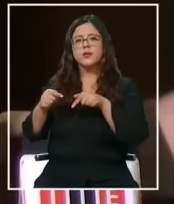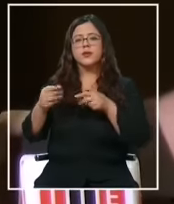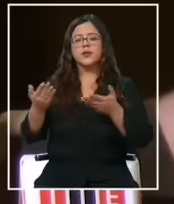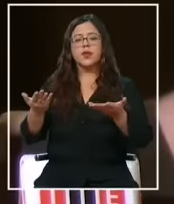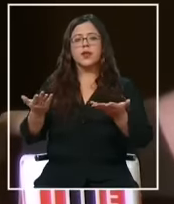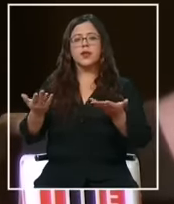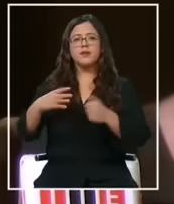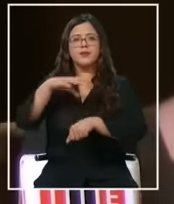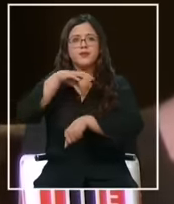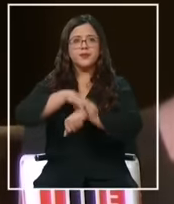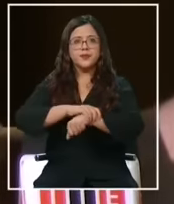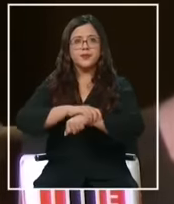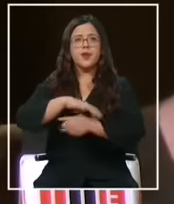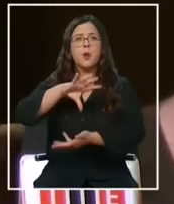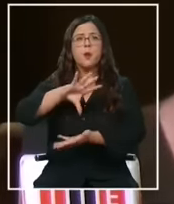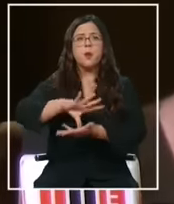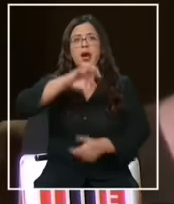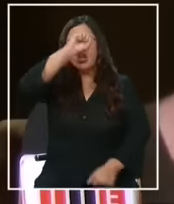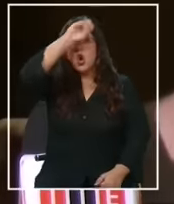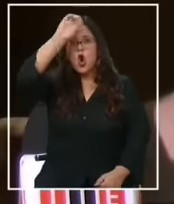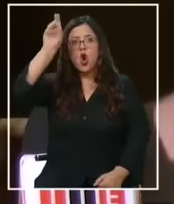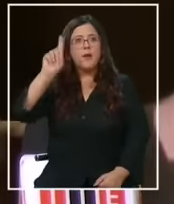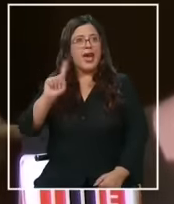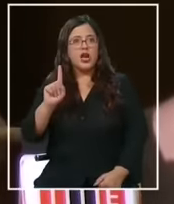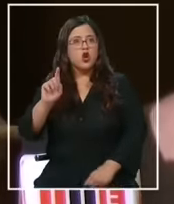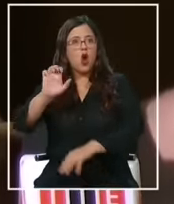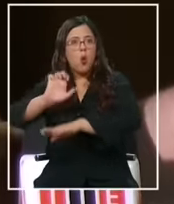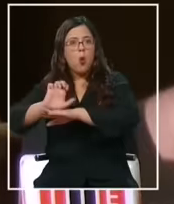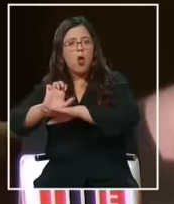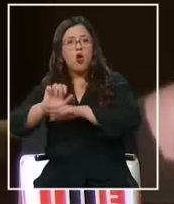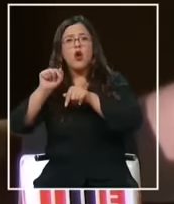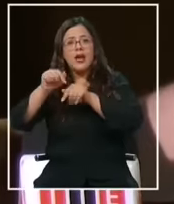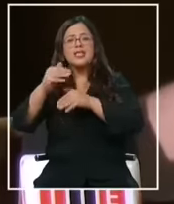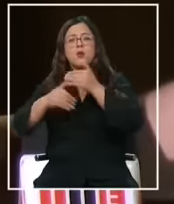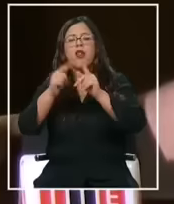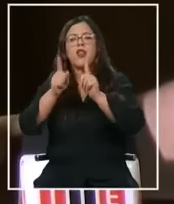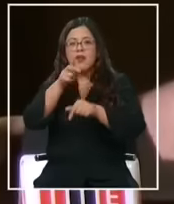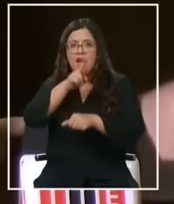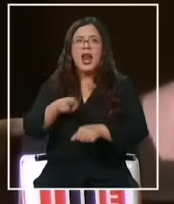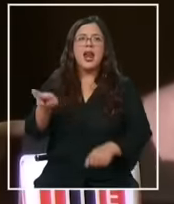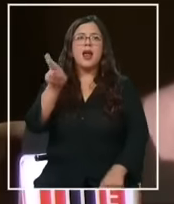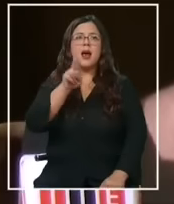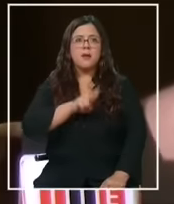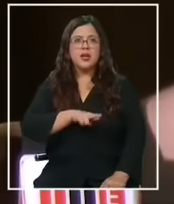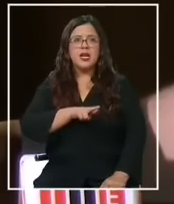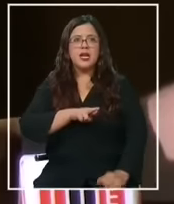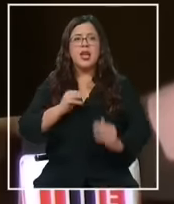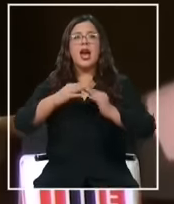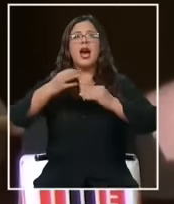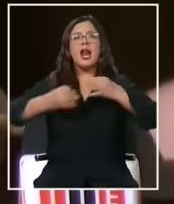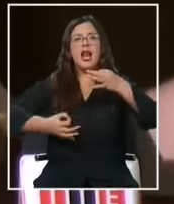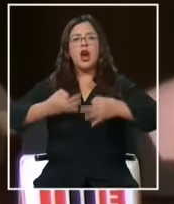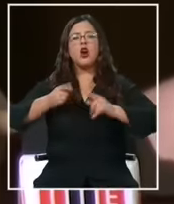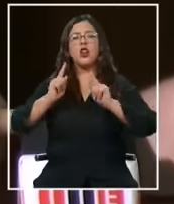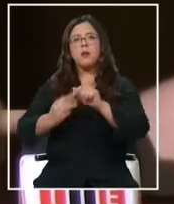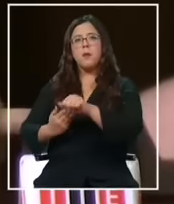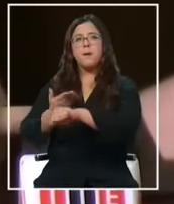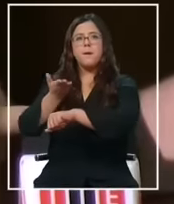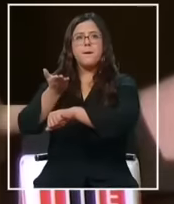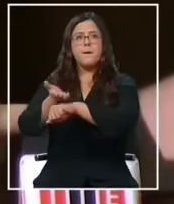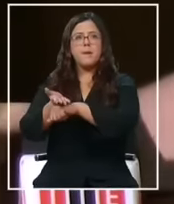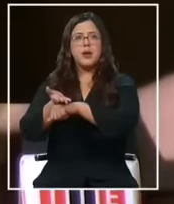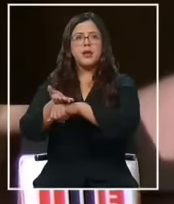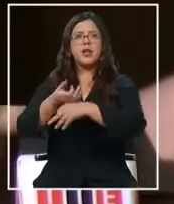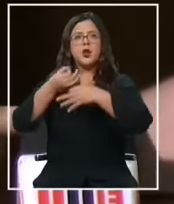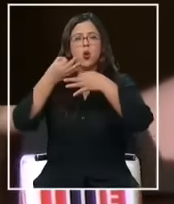la detención se provocó en Colombia y no en Ecuador, ese proceso se debe repetir ahora. La Corte tiene que volver a solicitar, digamos,